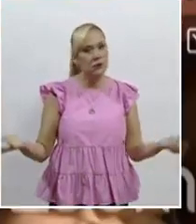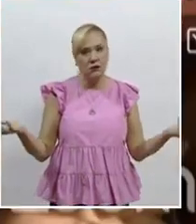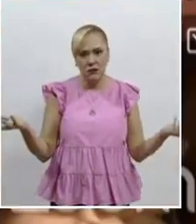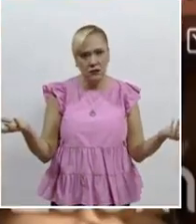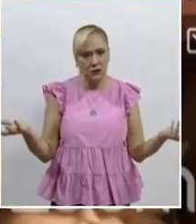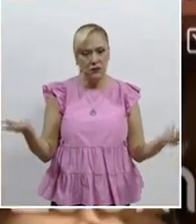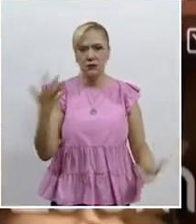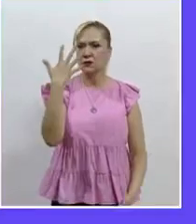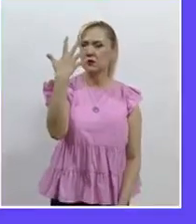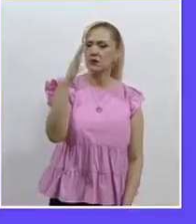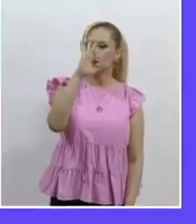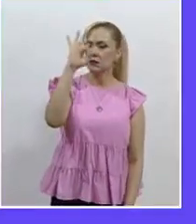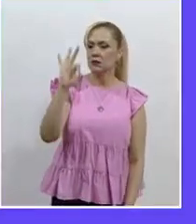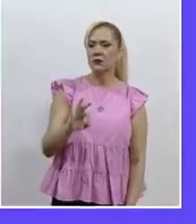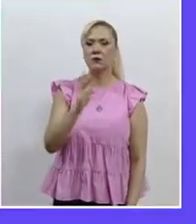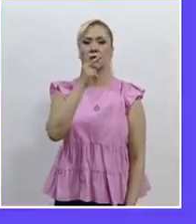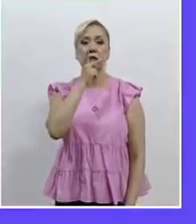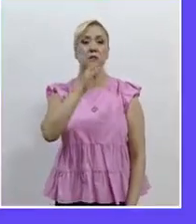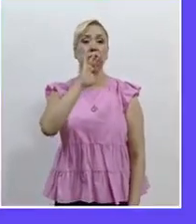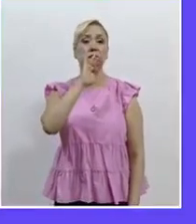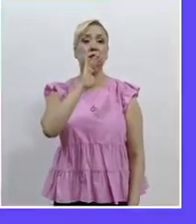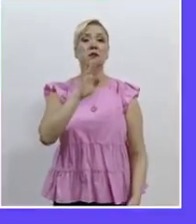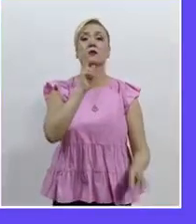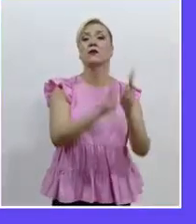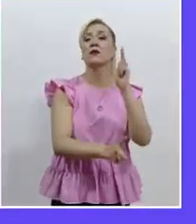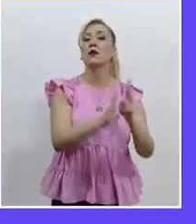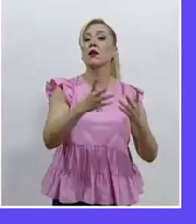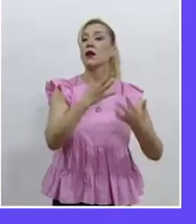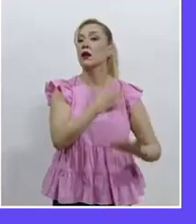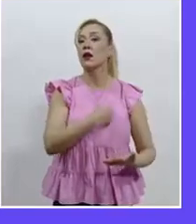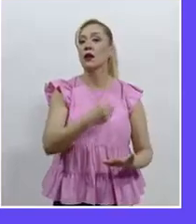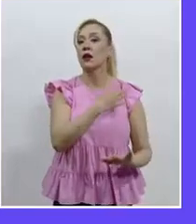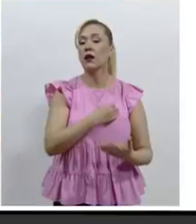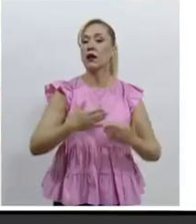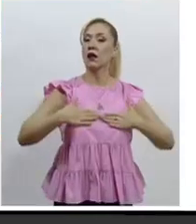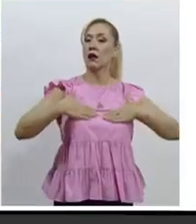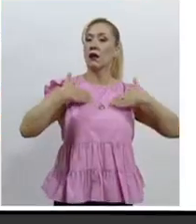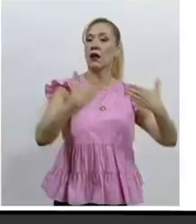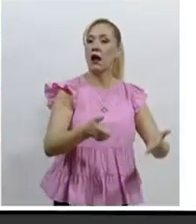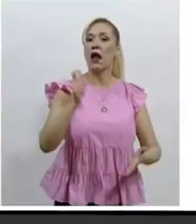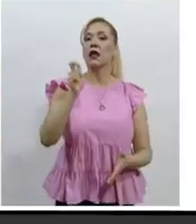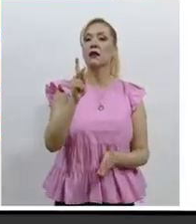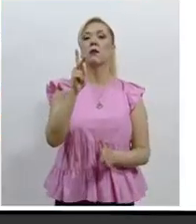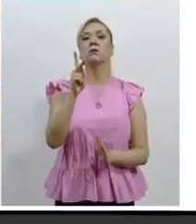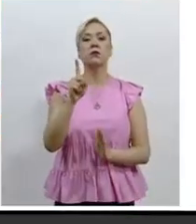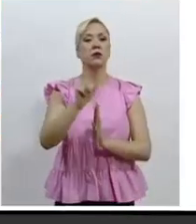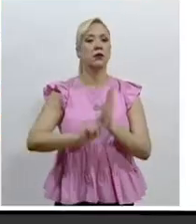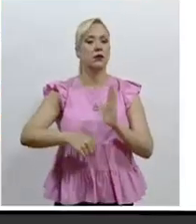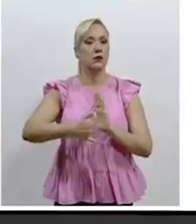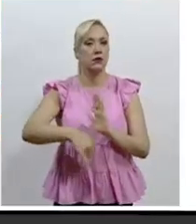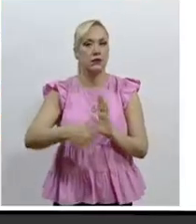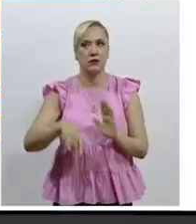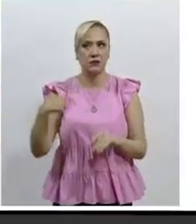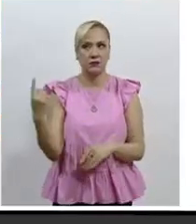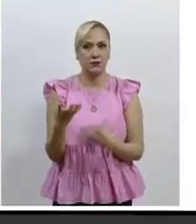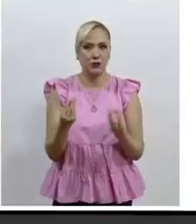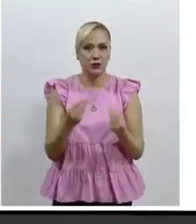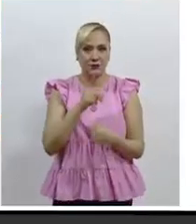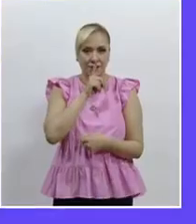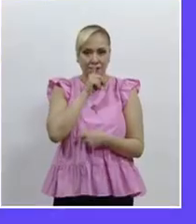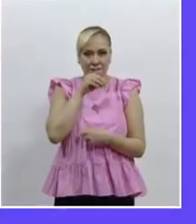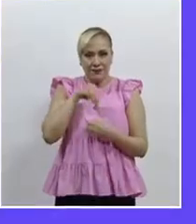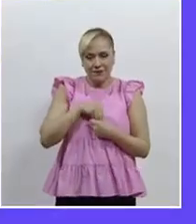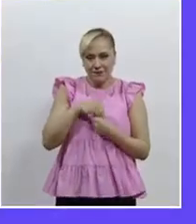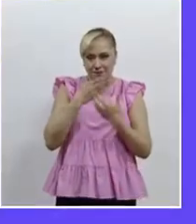solo el 5% de los padres y madres hablan con sus hijas e hijos de la menstruación. Agregaron que es indispensable erradicar la